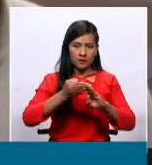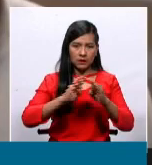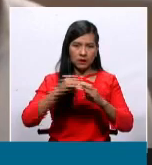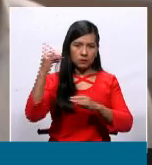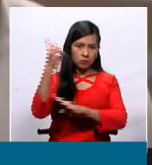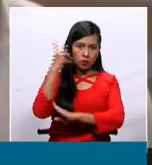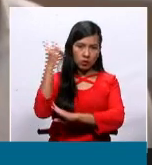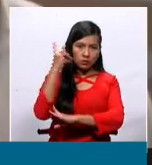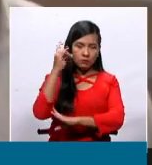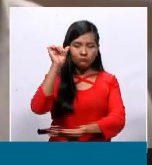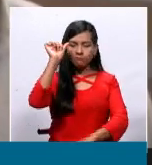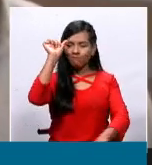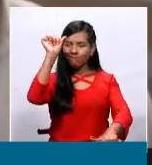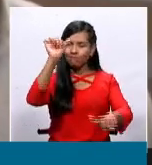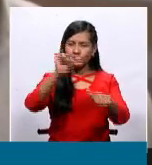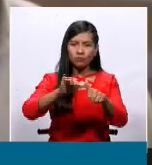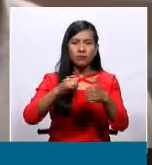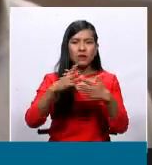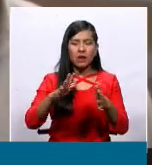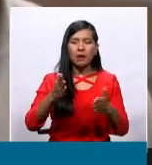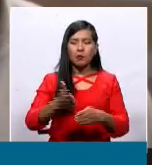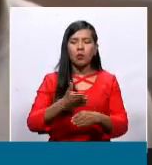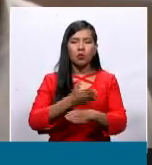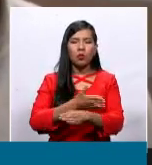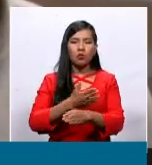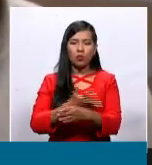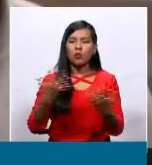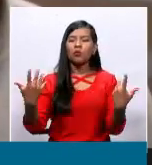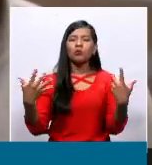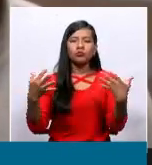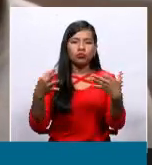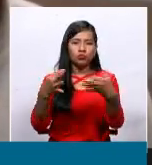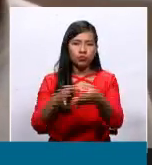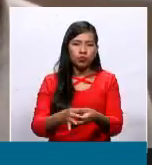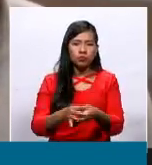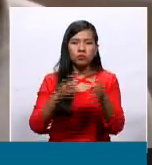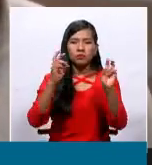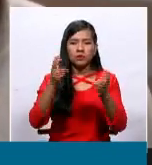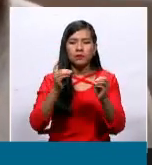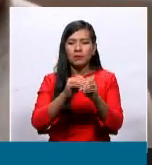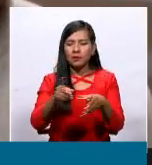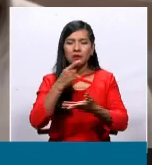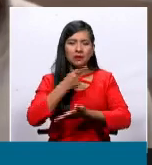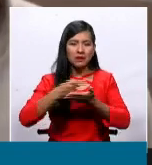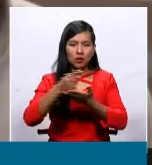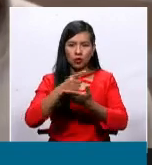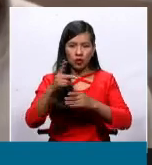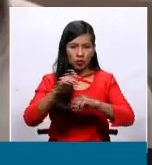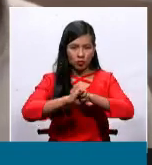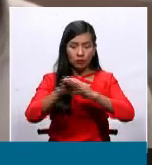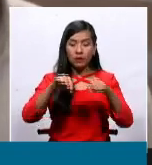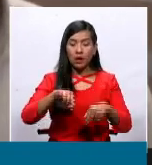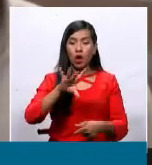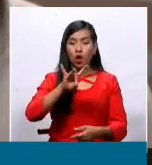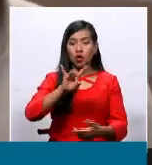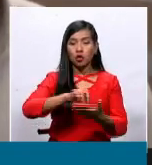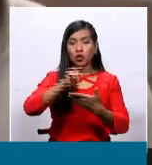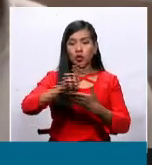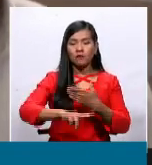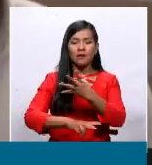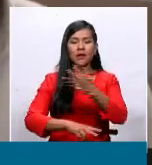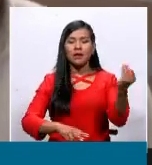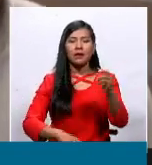que se van configurando en el escenario de la discusión pública, ¿no? Este 8 de noviembre y el 22 de enero.